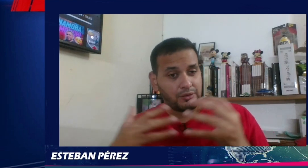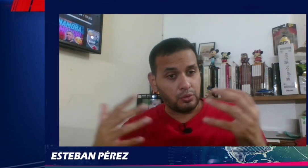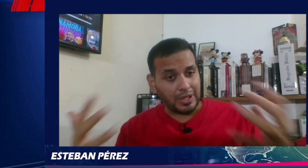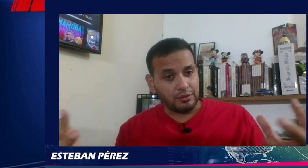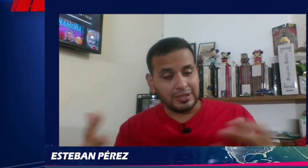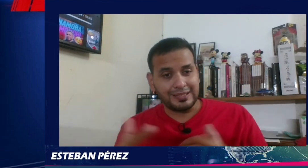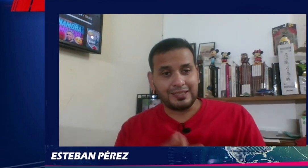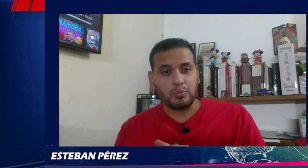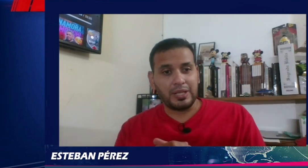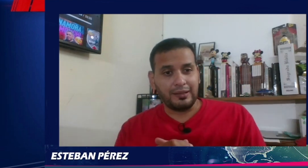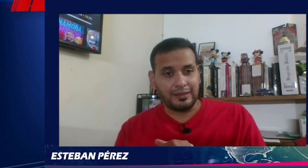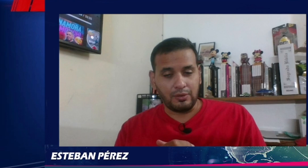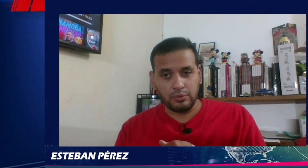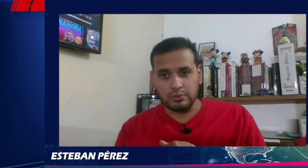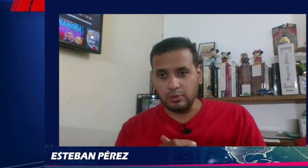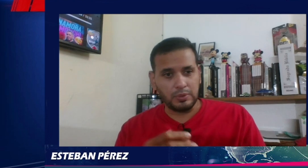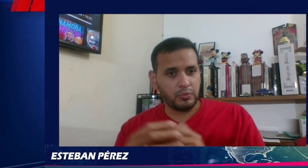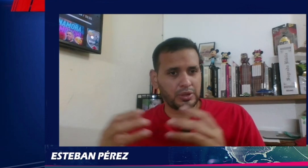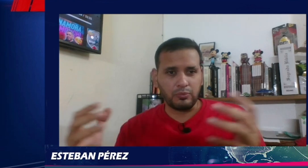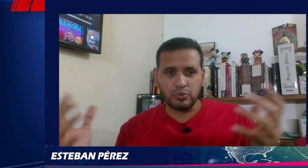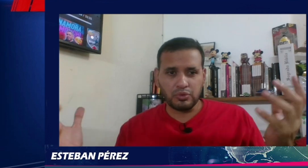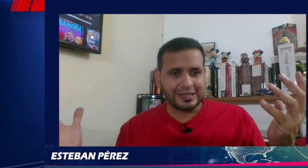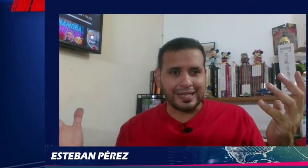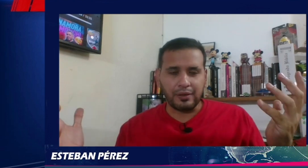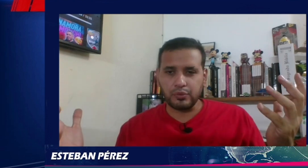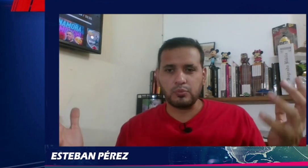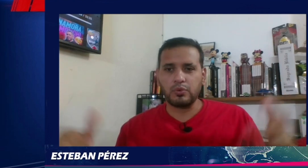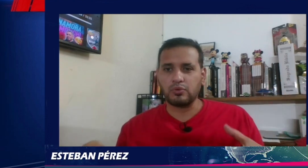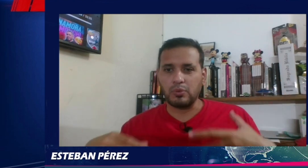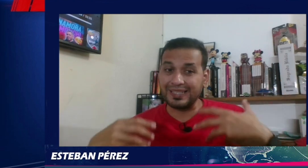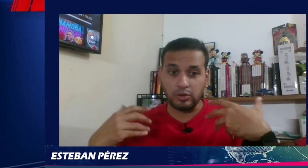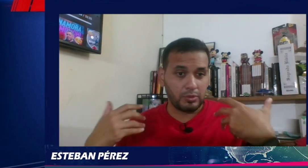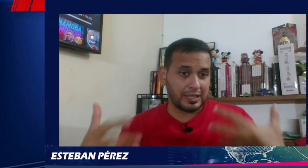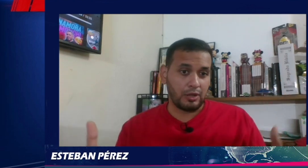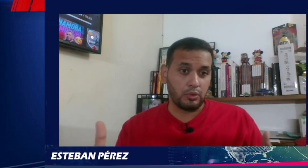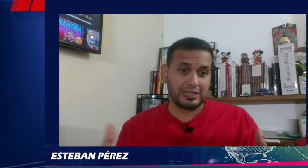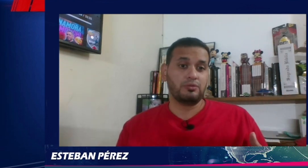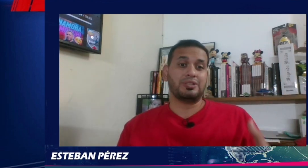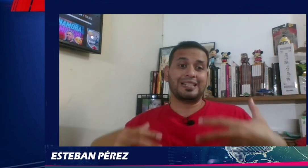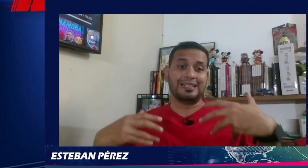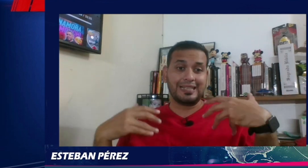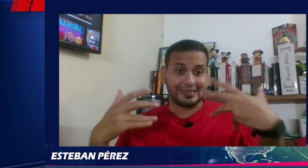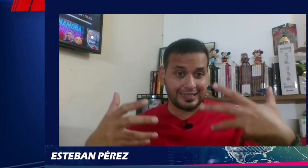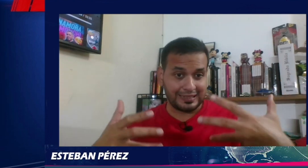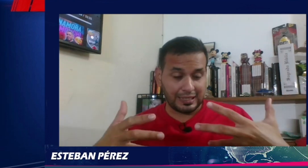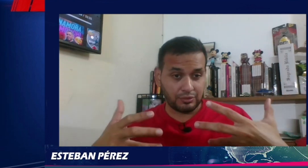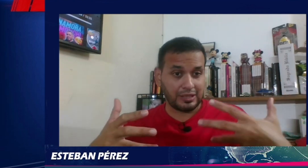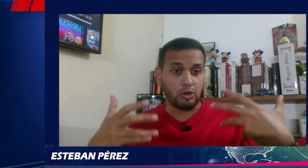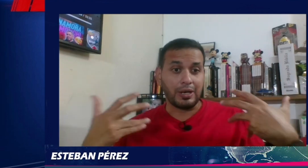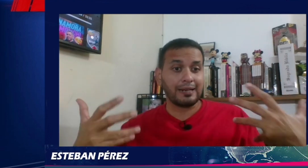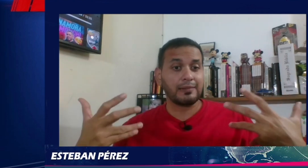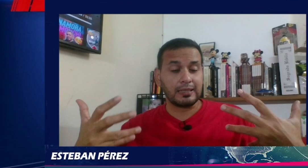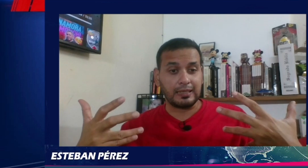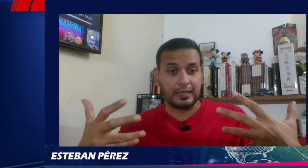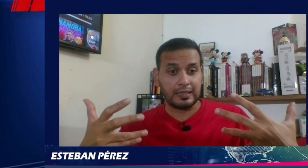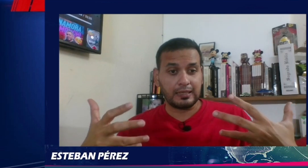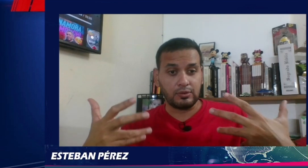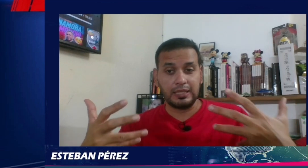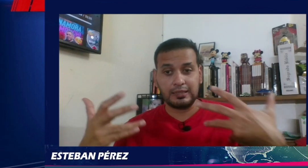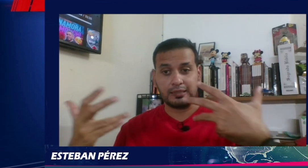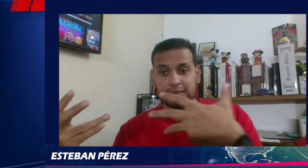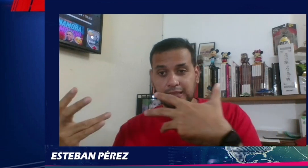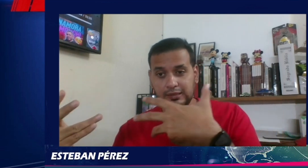que destrozaron el sistema de salud. Lo vemos en muchos estados, como los exgobernadores, los exsecretarios se robaban la